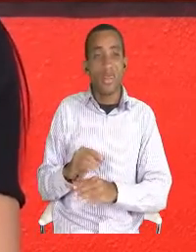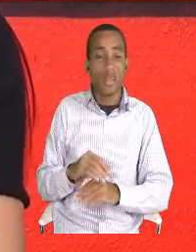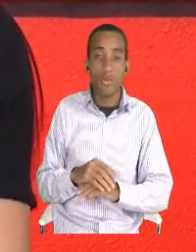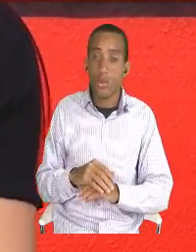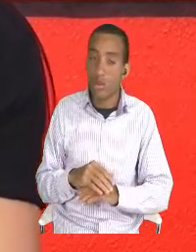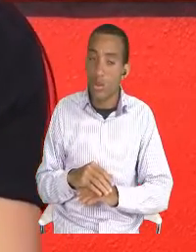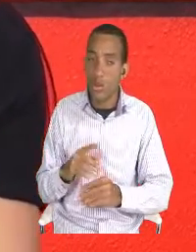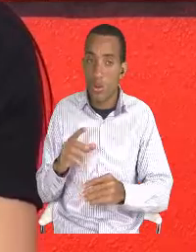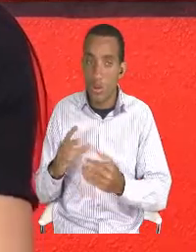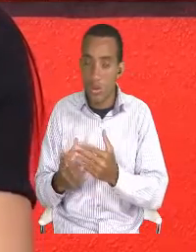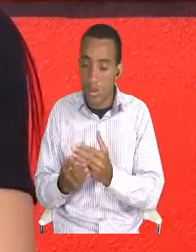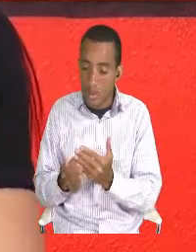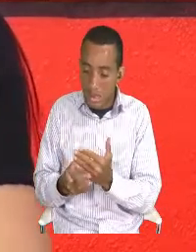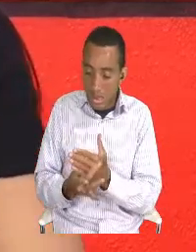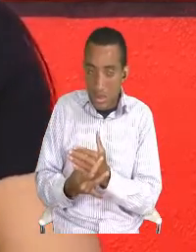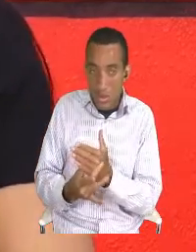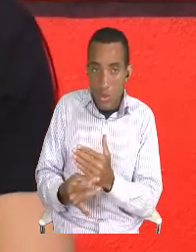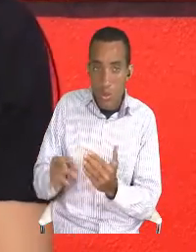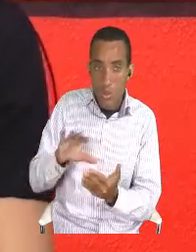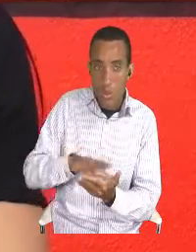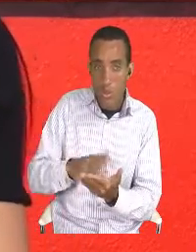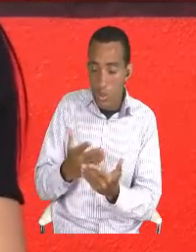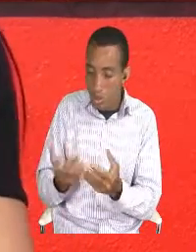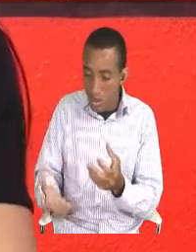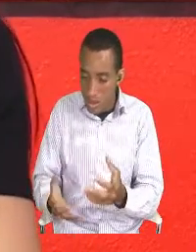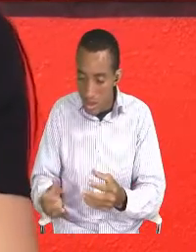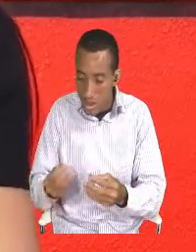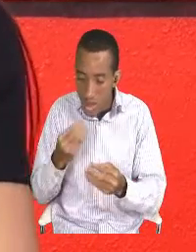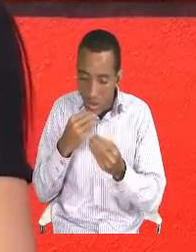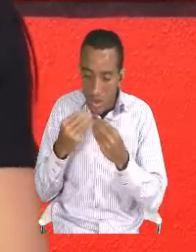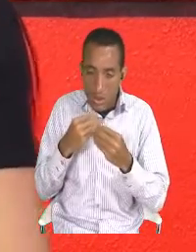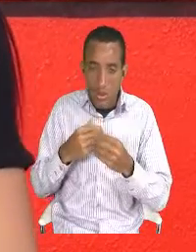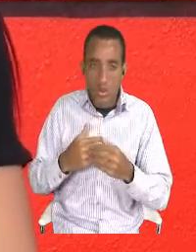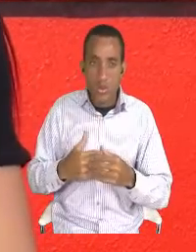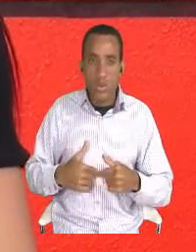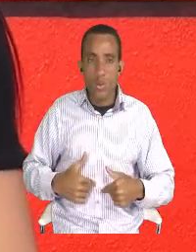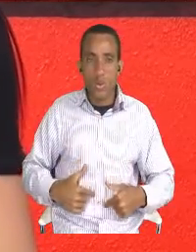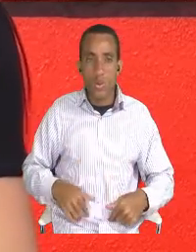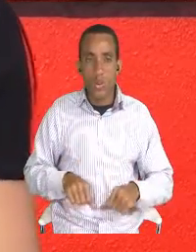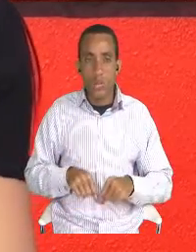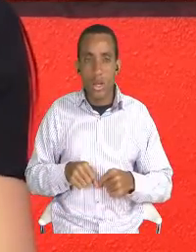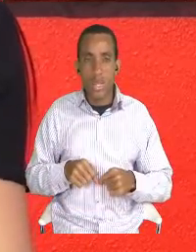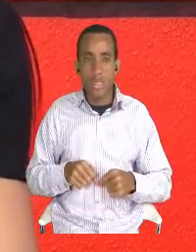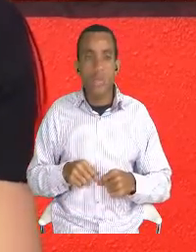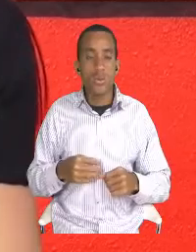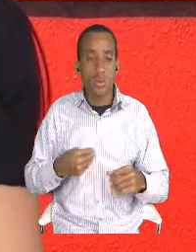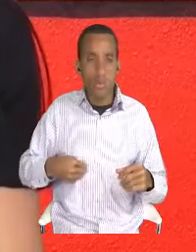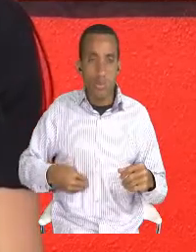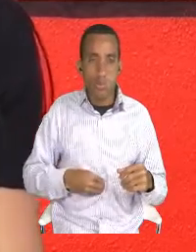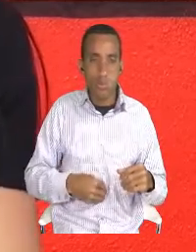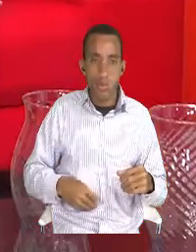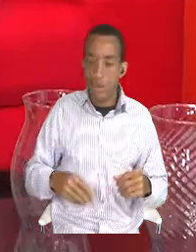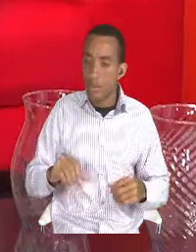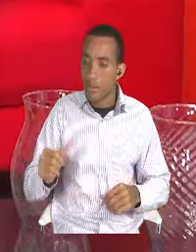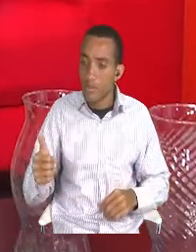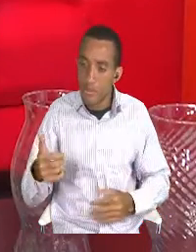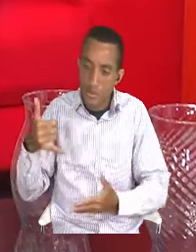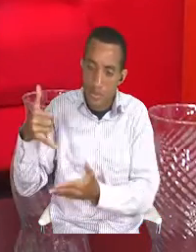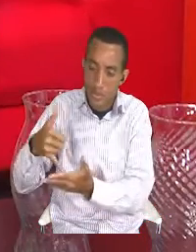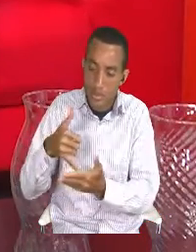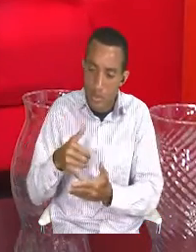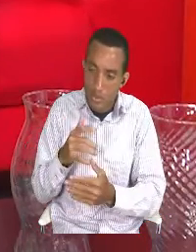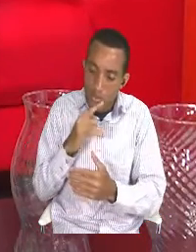sea, no solamente por las calorías de grasa, sino lo malo que te hace a tu intestino, a tu cuerpo. Las gaseosas también, las podemos cambiar por unas papas horneadas